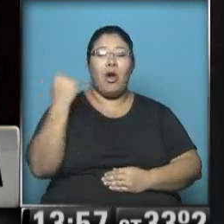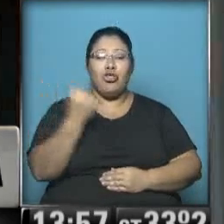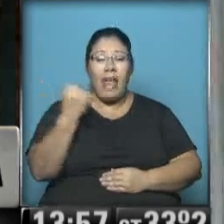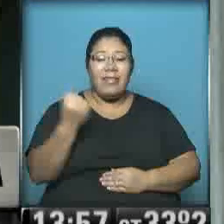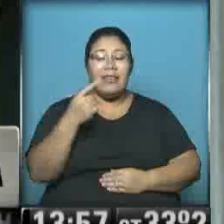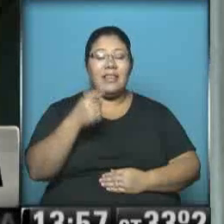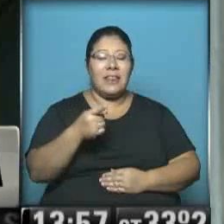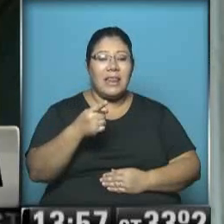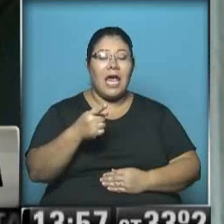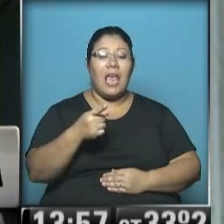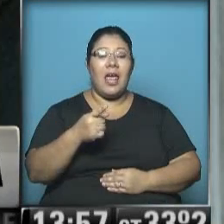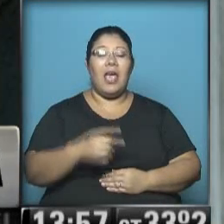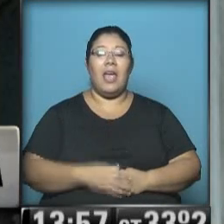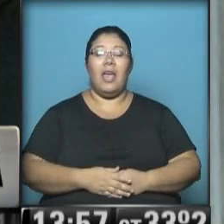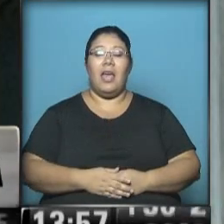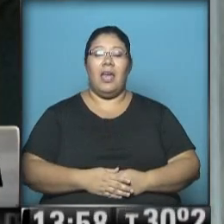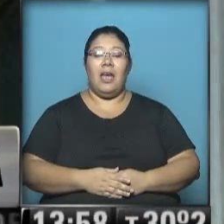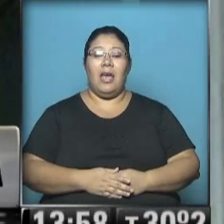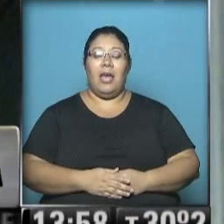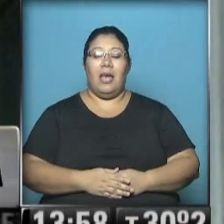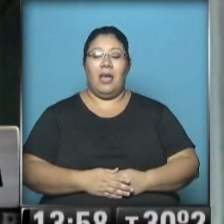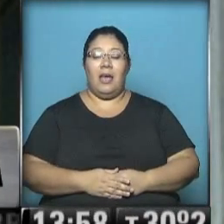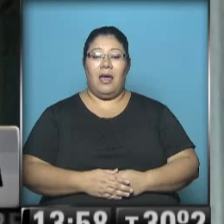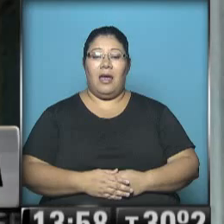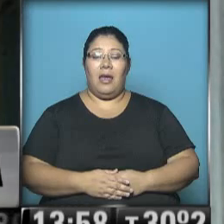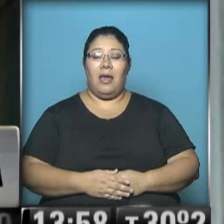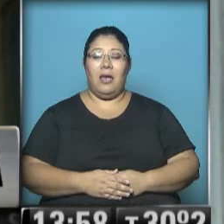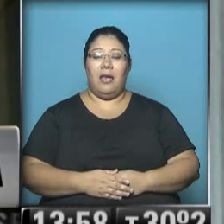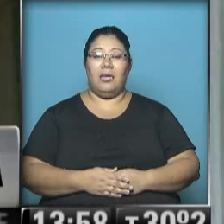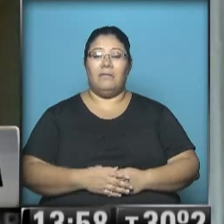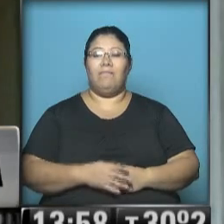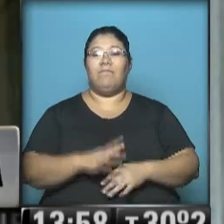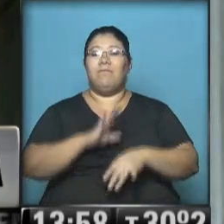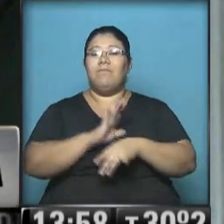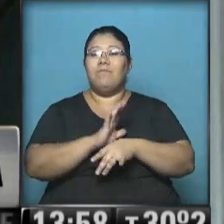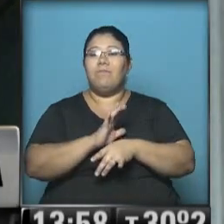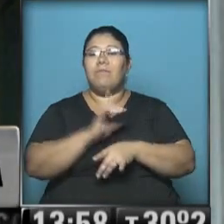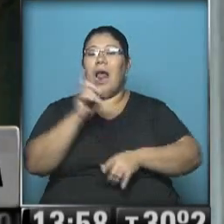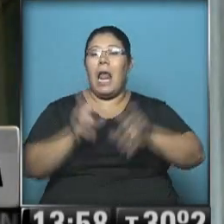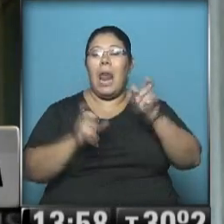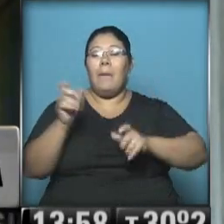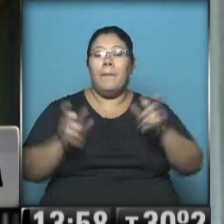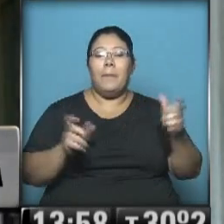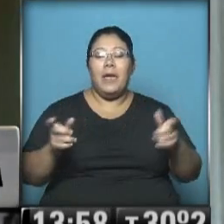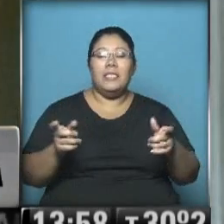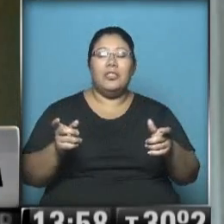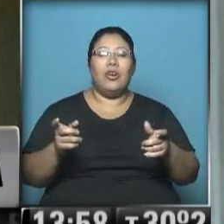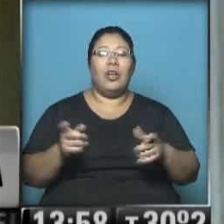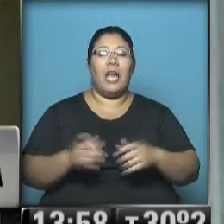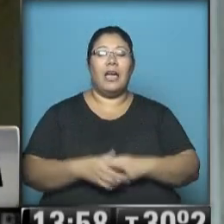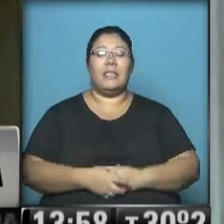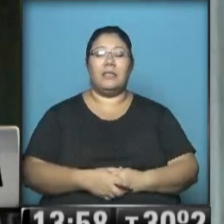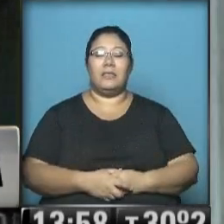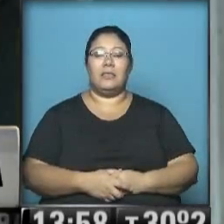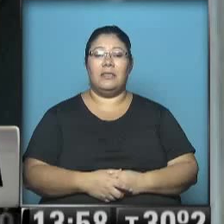faro, es un punto de referencia para todas las generaciones, las jóvenes. Para la clase política italiana. Para